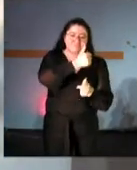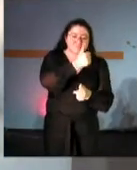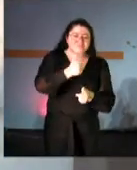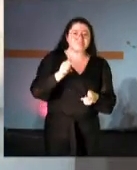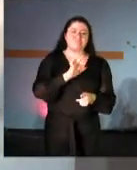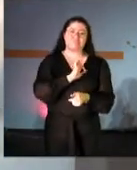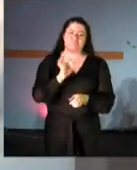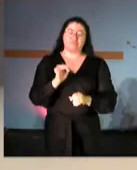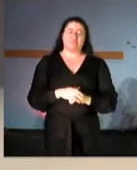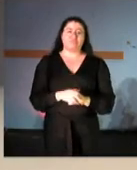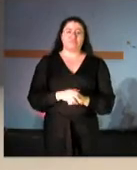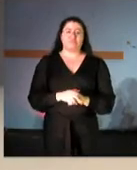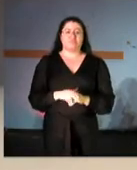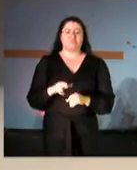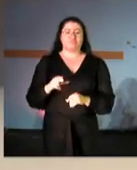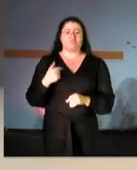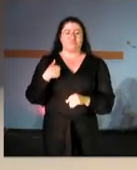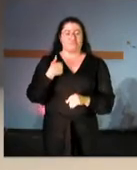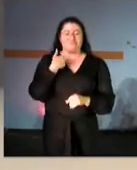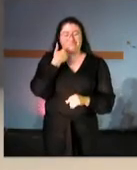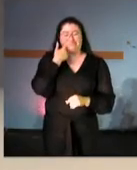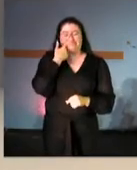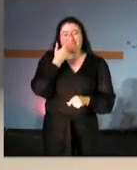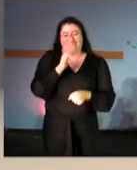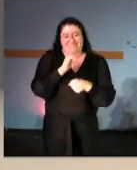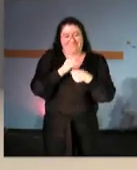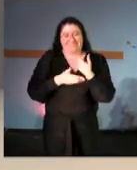Y yo no quisiera dejar esta mesa sin que